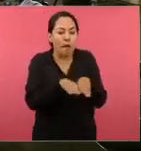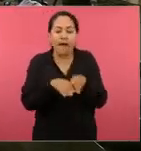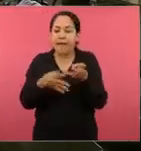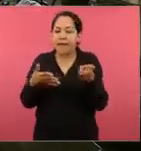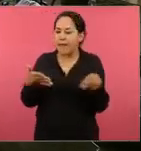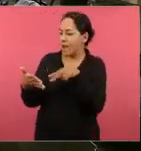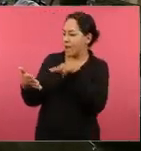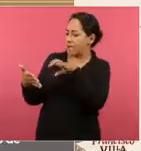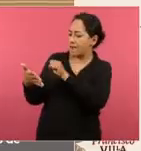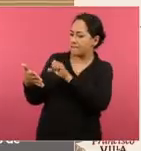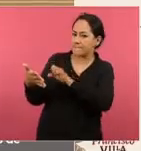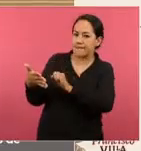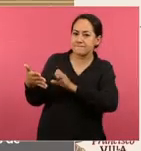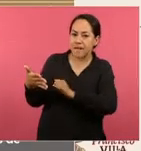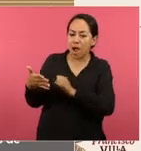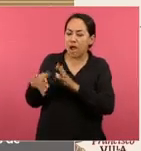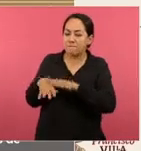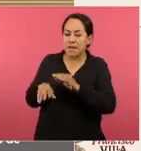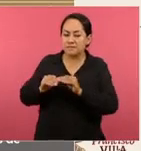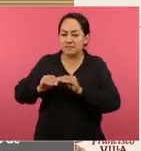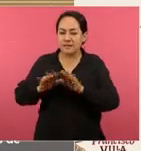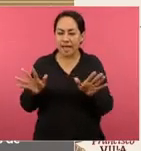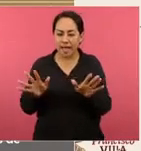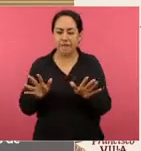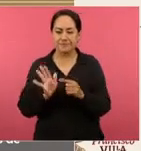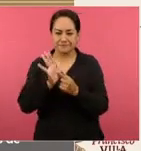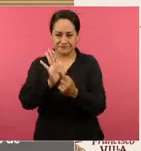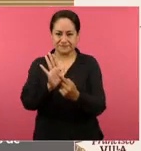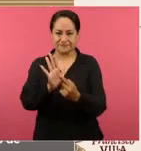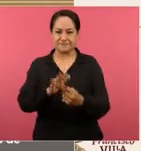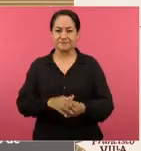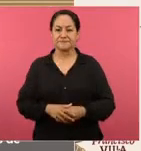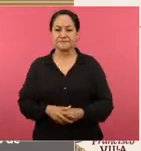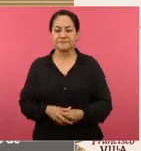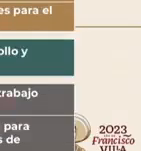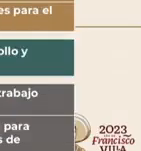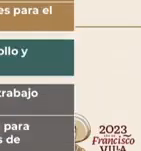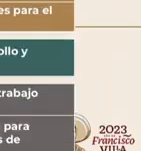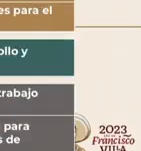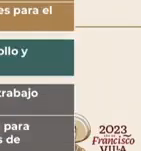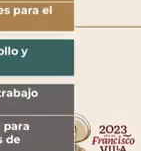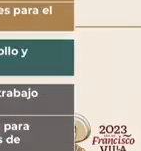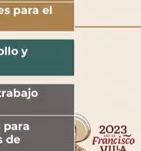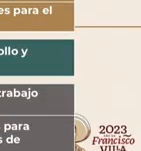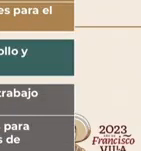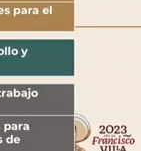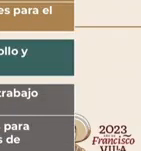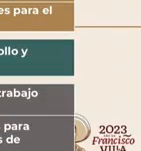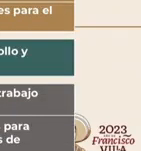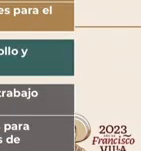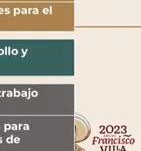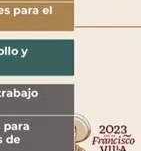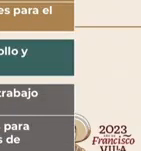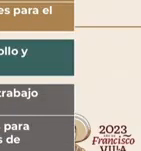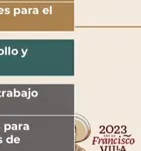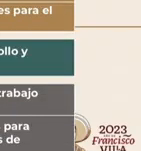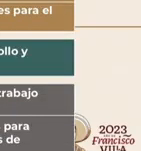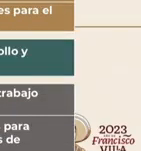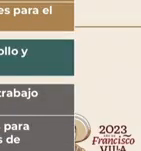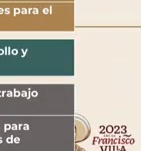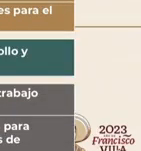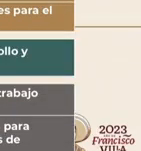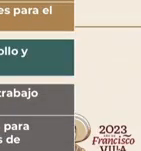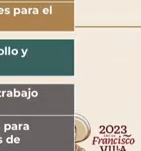él primero genere esta expectativa. Yo creo que todos hemos ido a la escuela y es muy